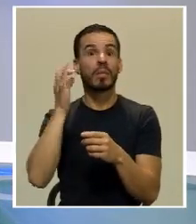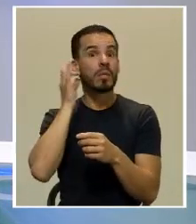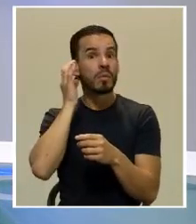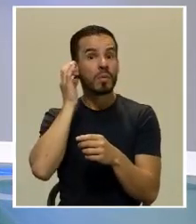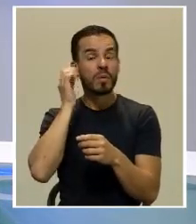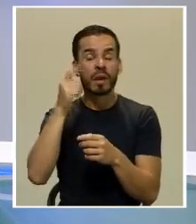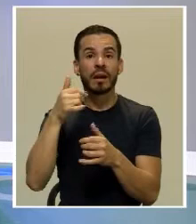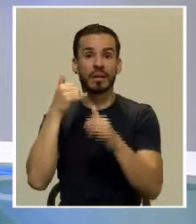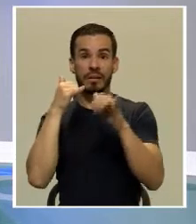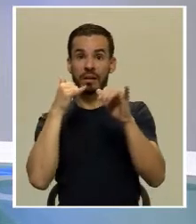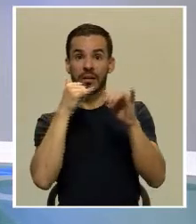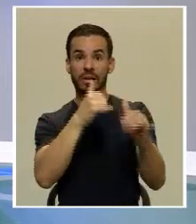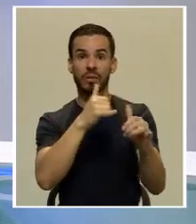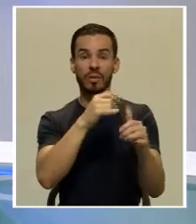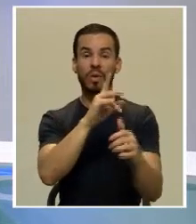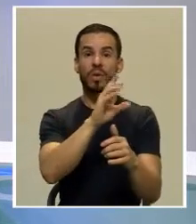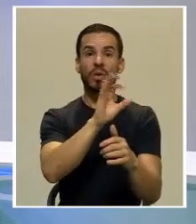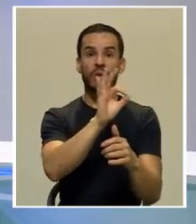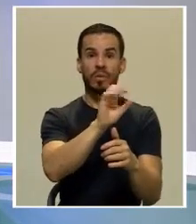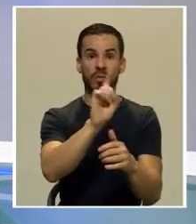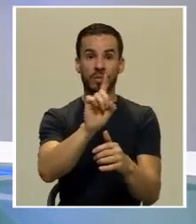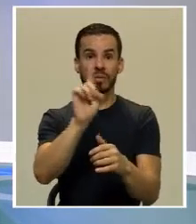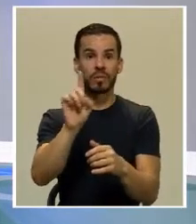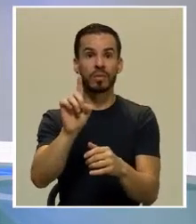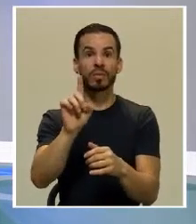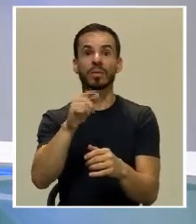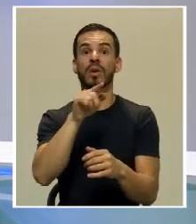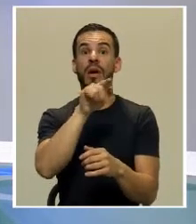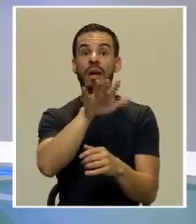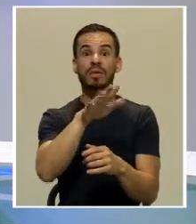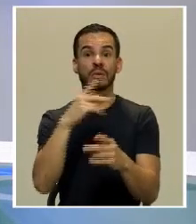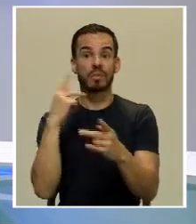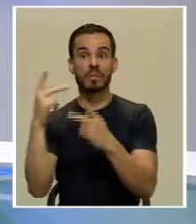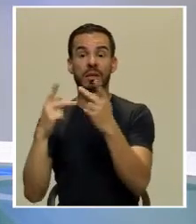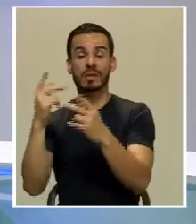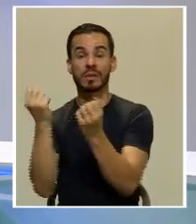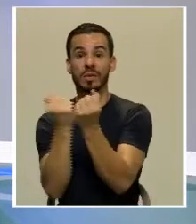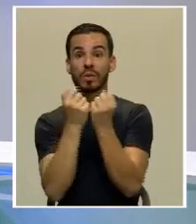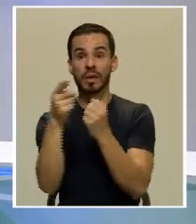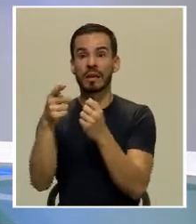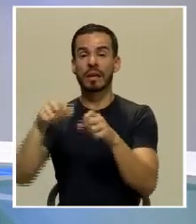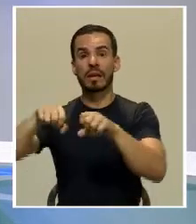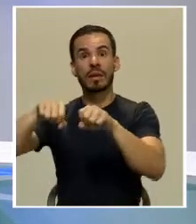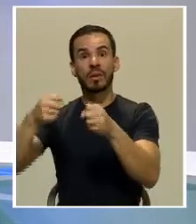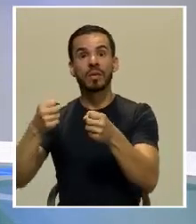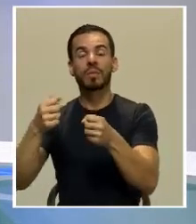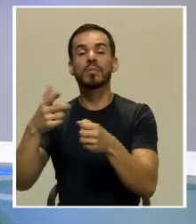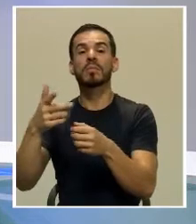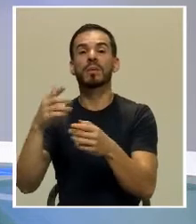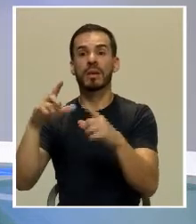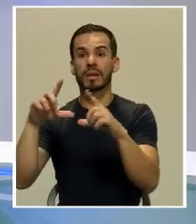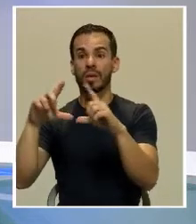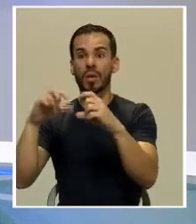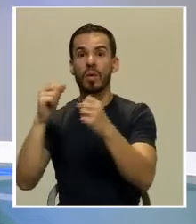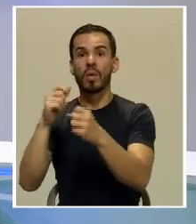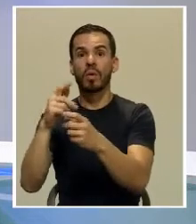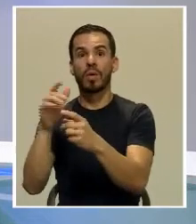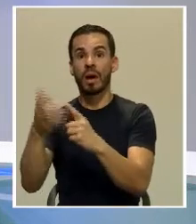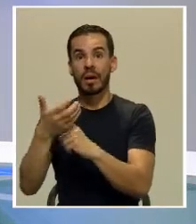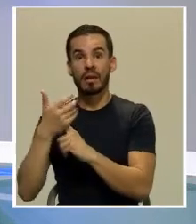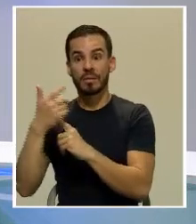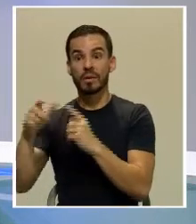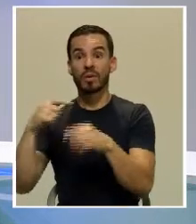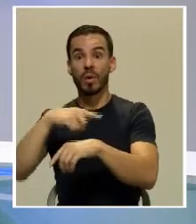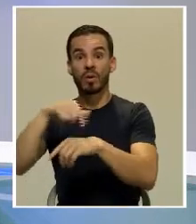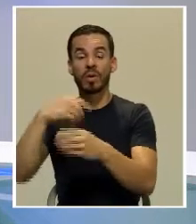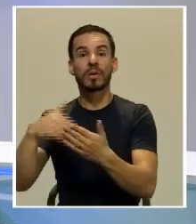habría denunciado al 911 que sus vecinos de cuartería estaban rompiendo la cuarentena y horas después